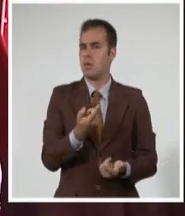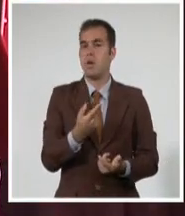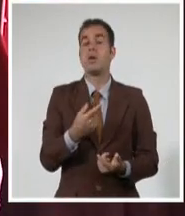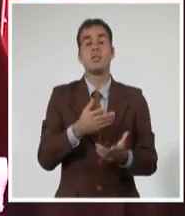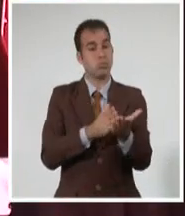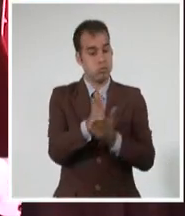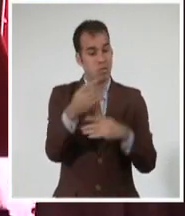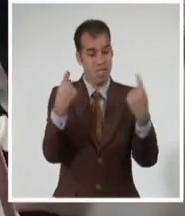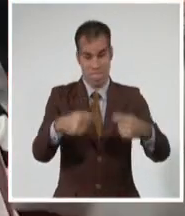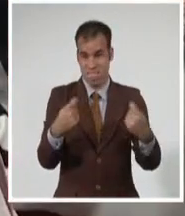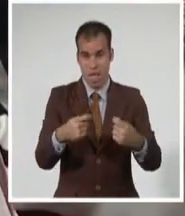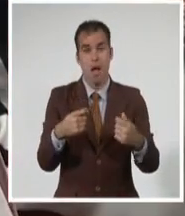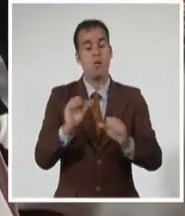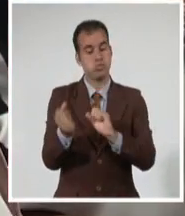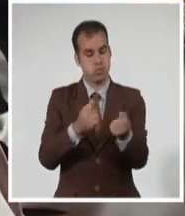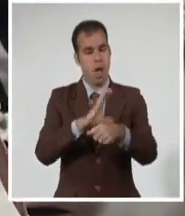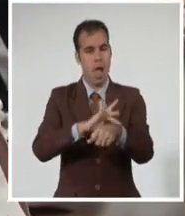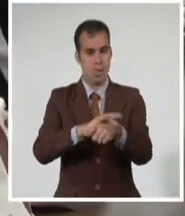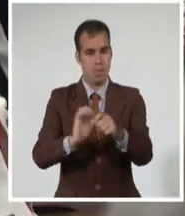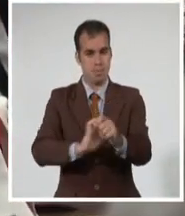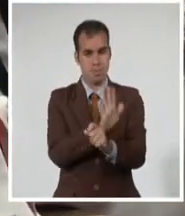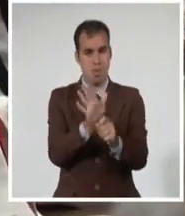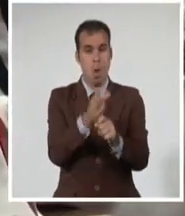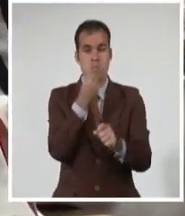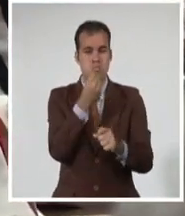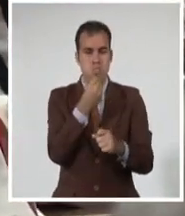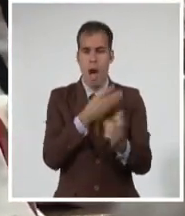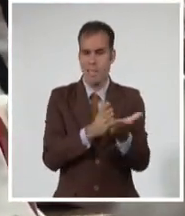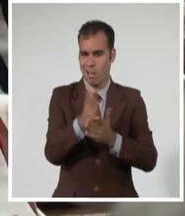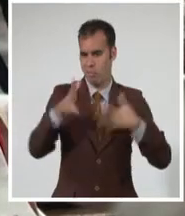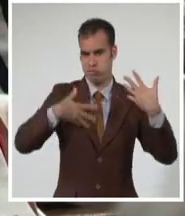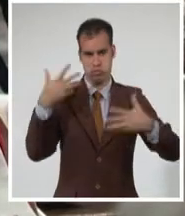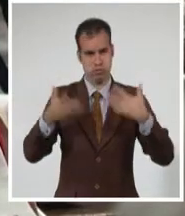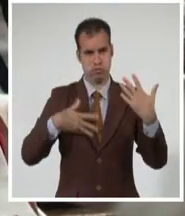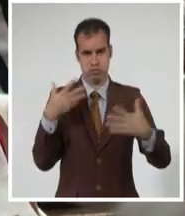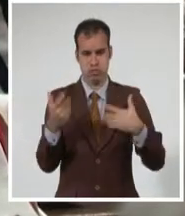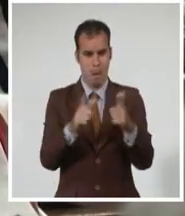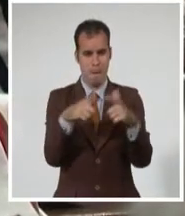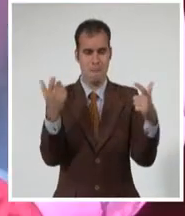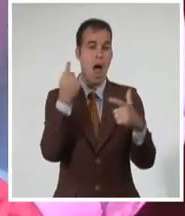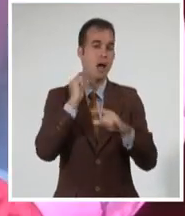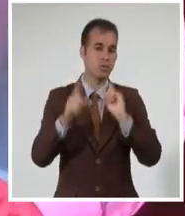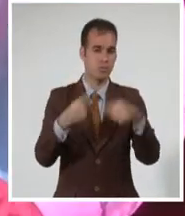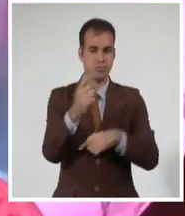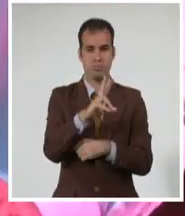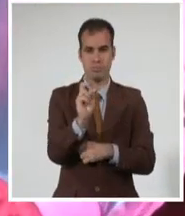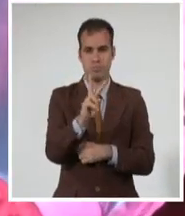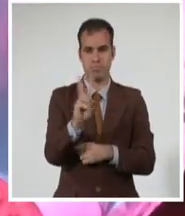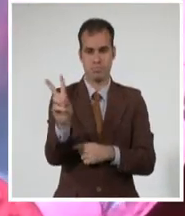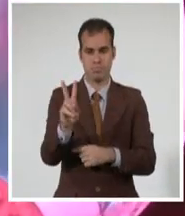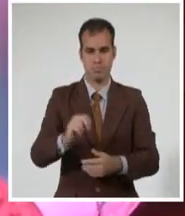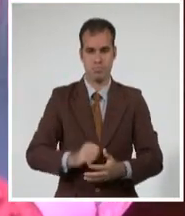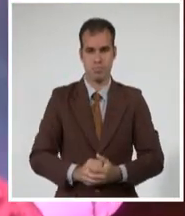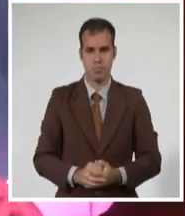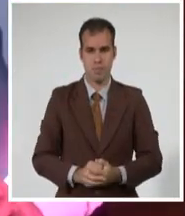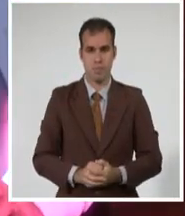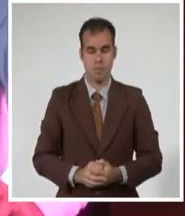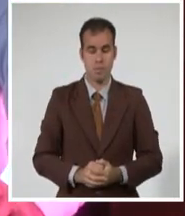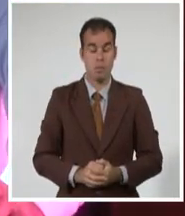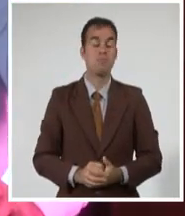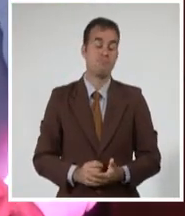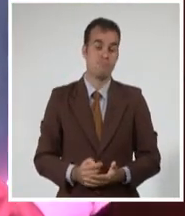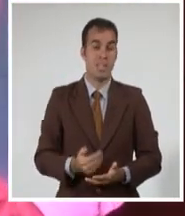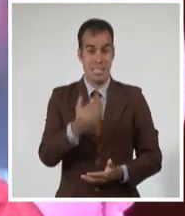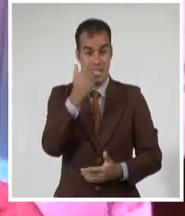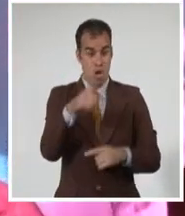de COVID-19 para que la esperanza y la alegría se multipliquen en 2022. Porque eso es lo que nos daría la estabilidad suficiente